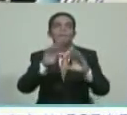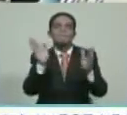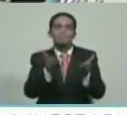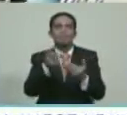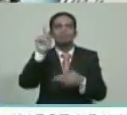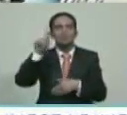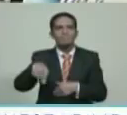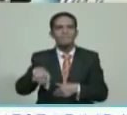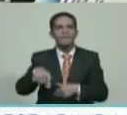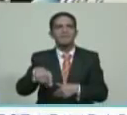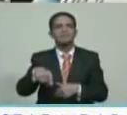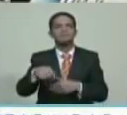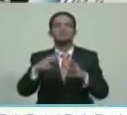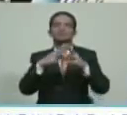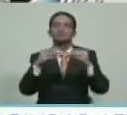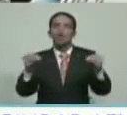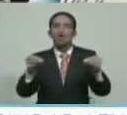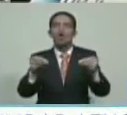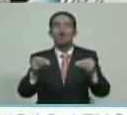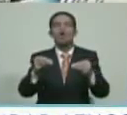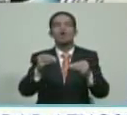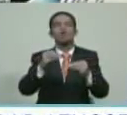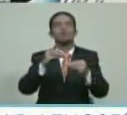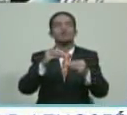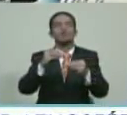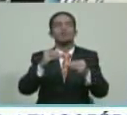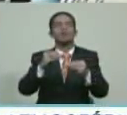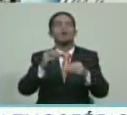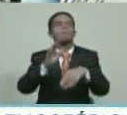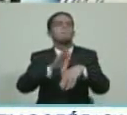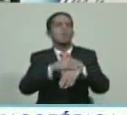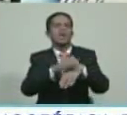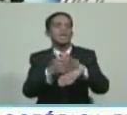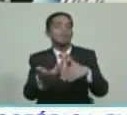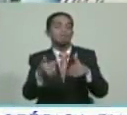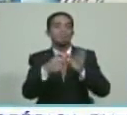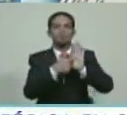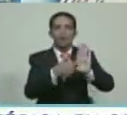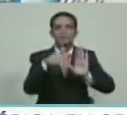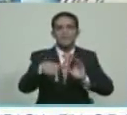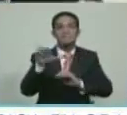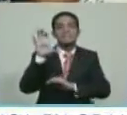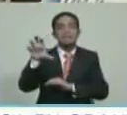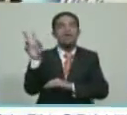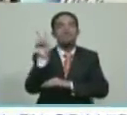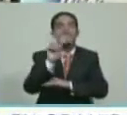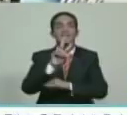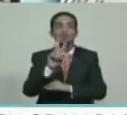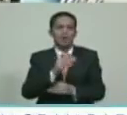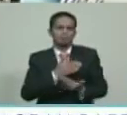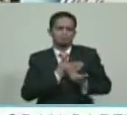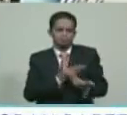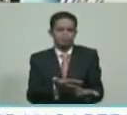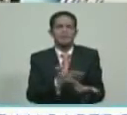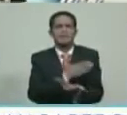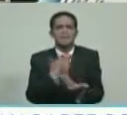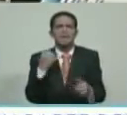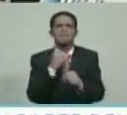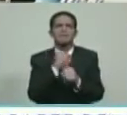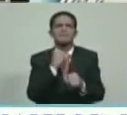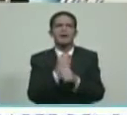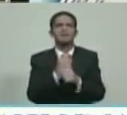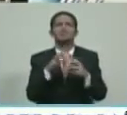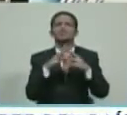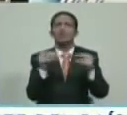comunidad internacional, porque revela la voluntad del Estado venezolano, de todo el Estado venezolano,